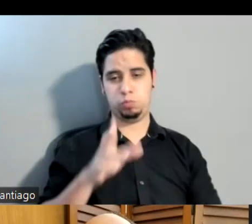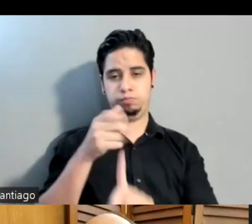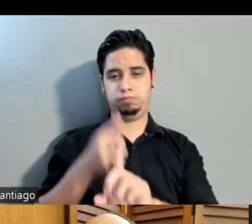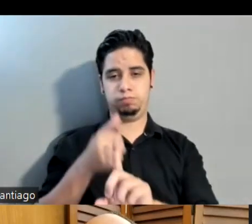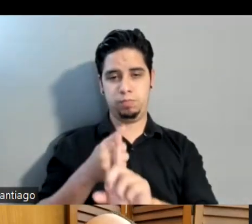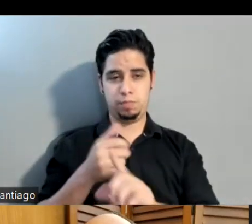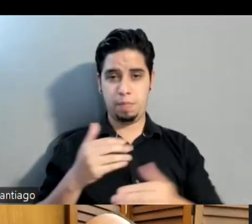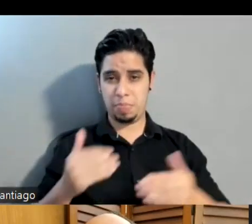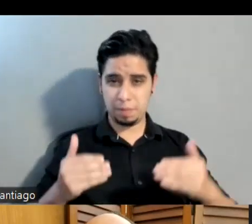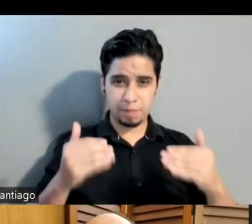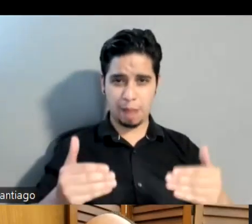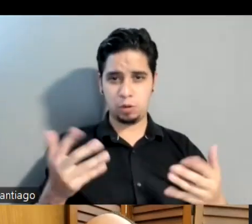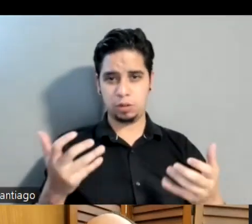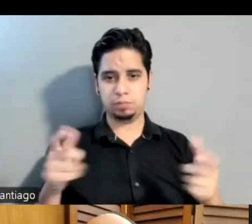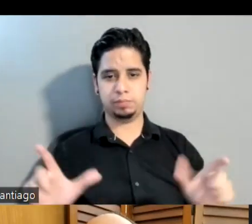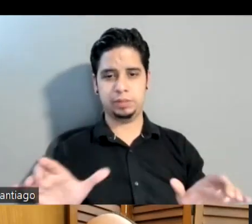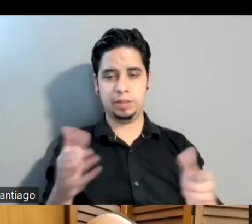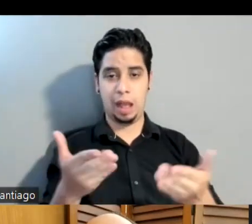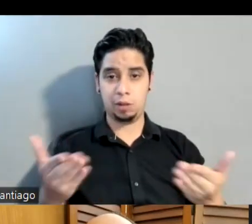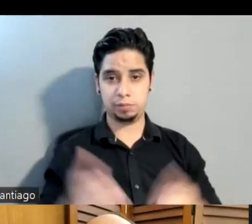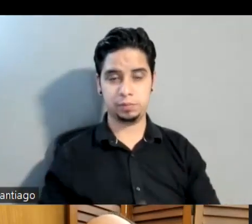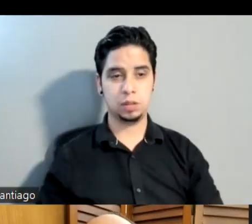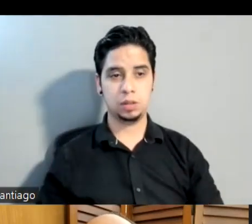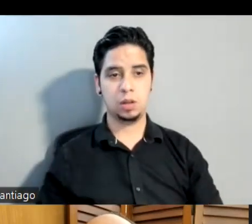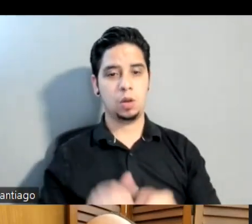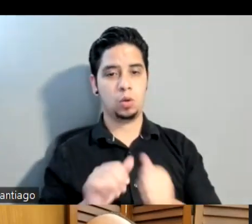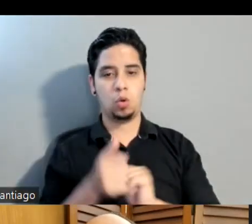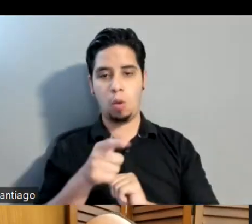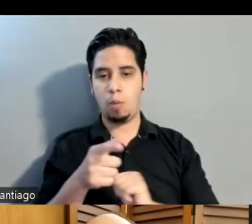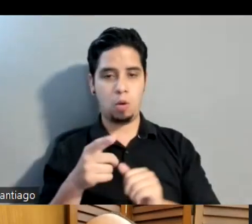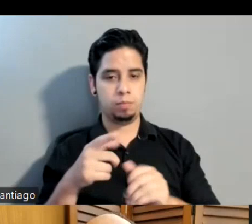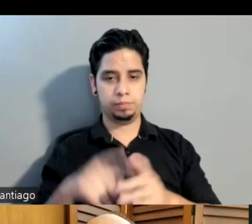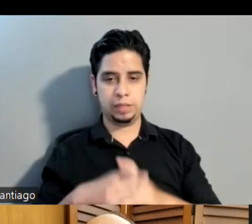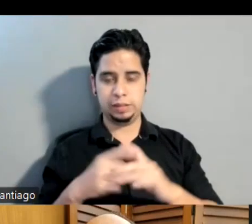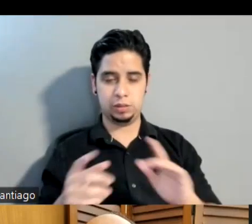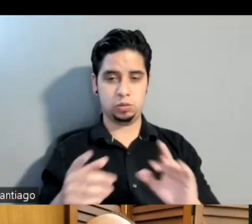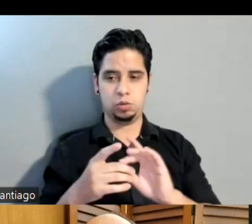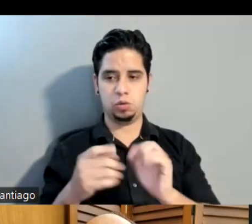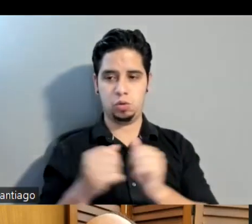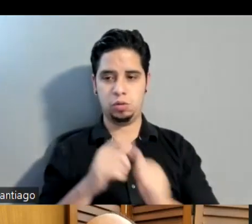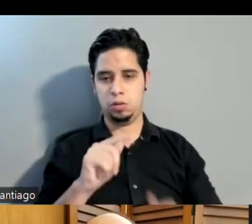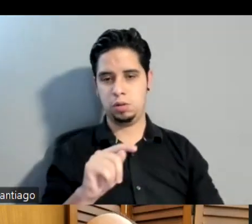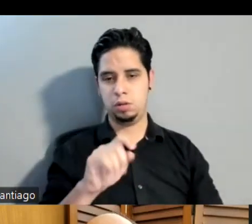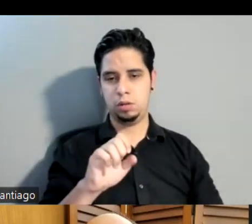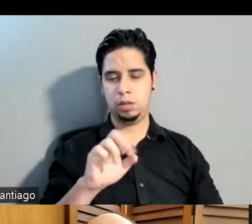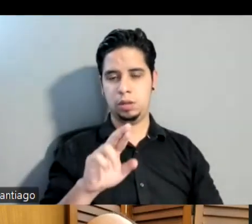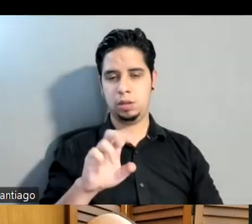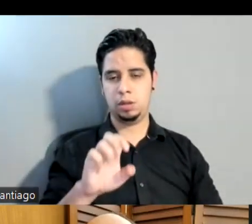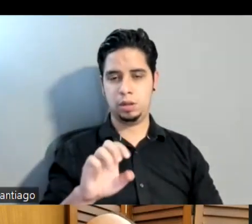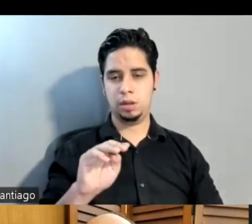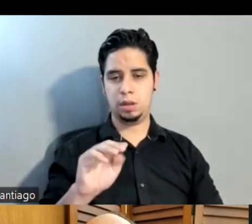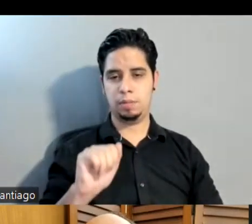va, yo quiero hacer algo. Ya, ¿cómo llega esta unión con Tere Marichal, que es entonces la autora de la pieza, de